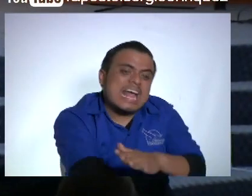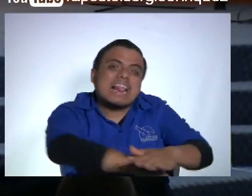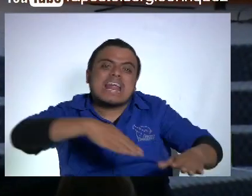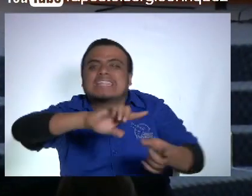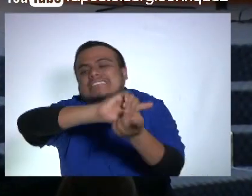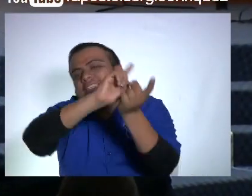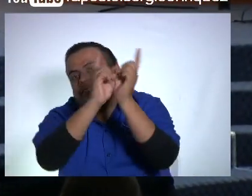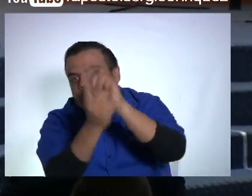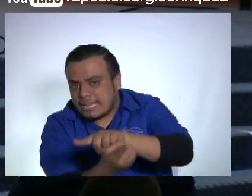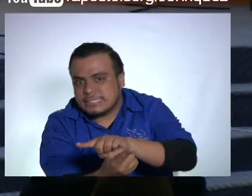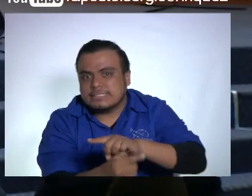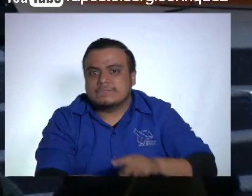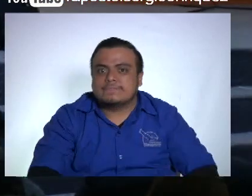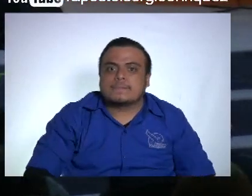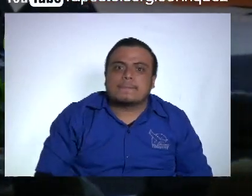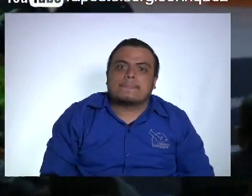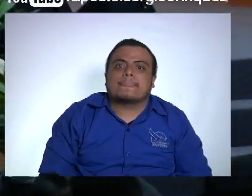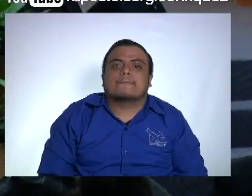lugar.